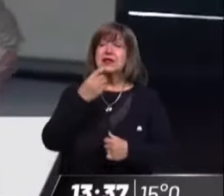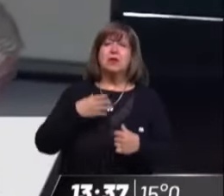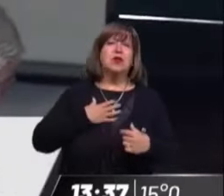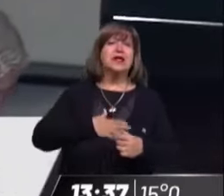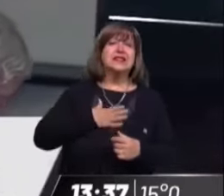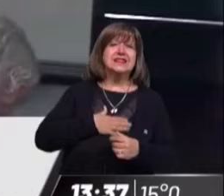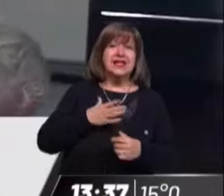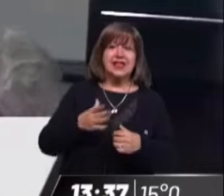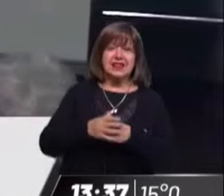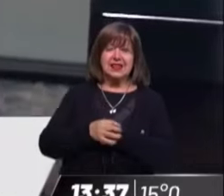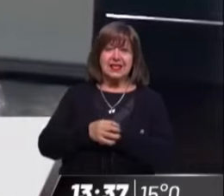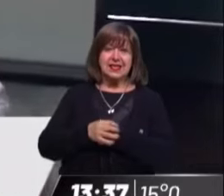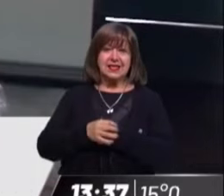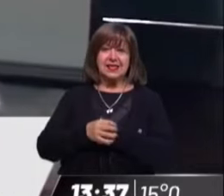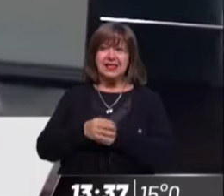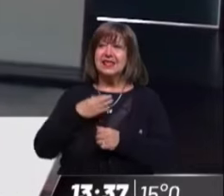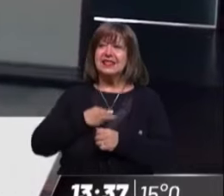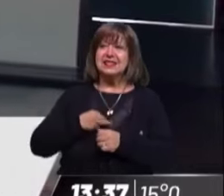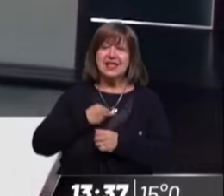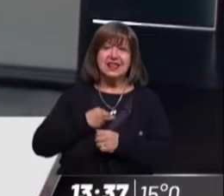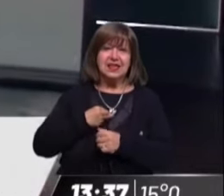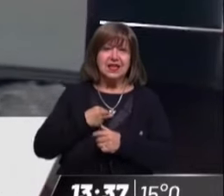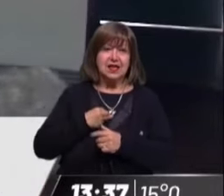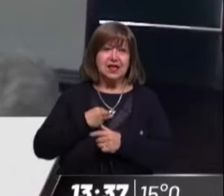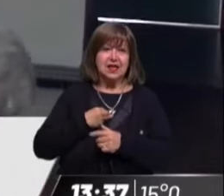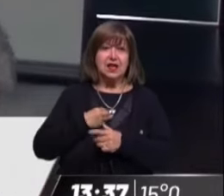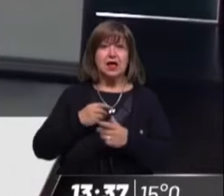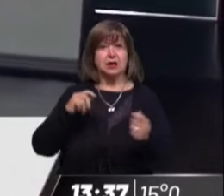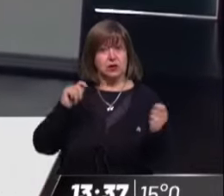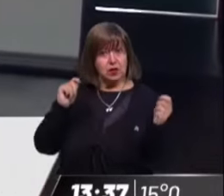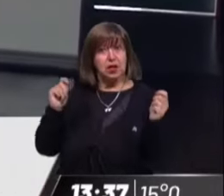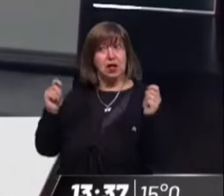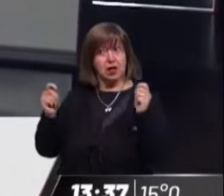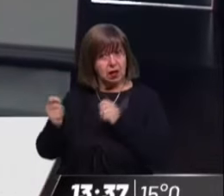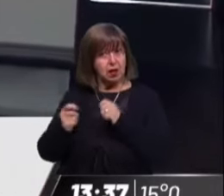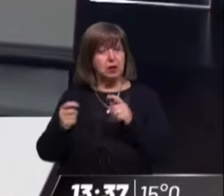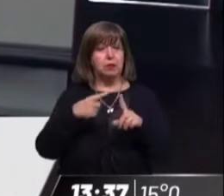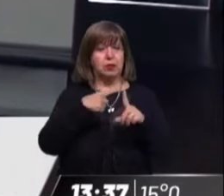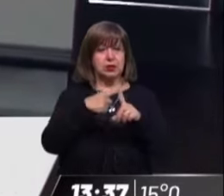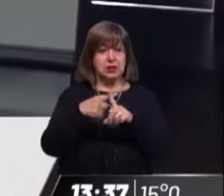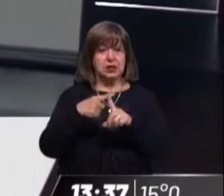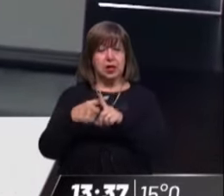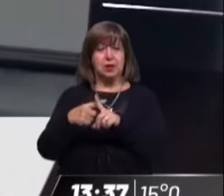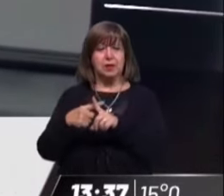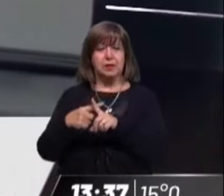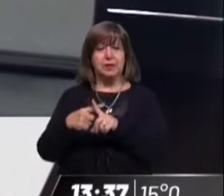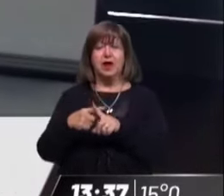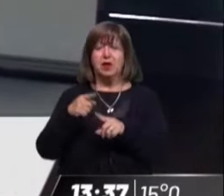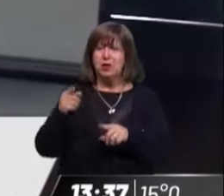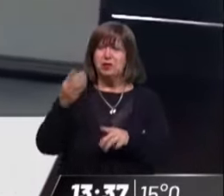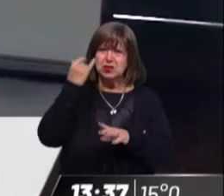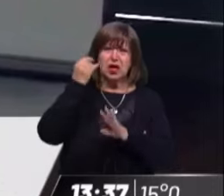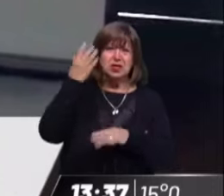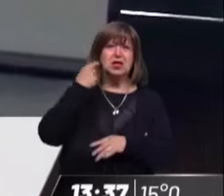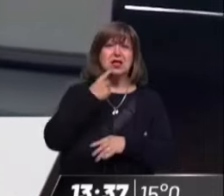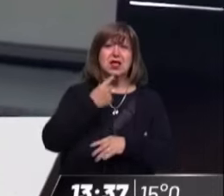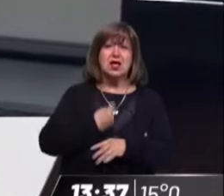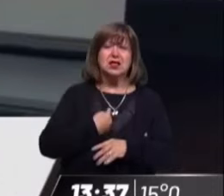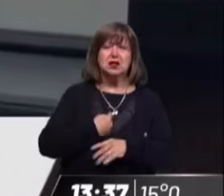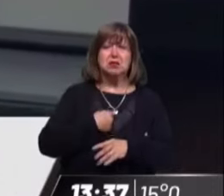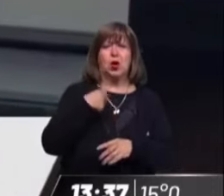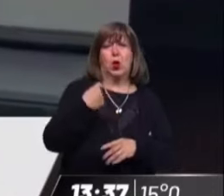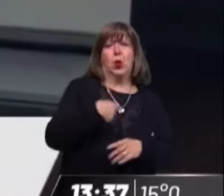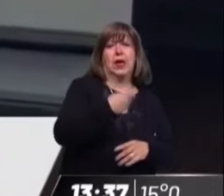cambios? Claro, me di cuenta que estaba cambiando y me hacía bien, claro. Pero que estabas deprimido antes.